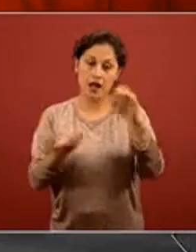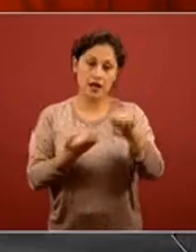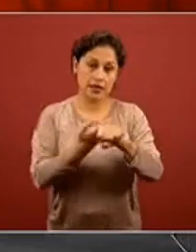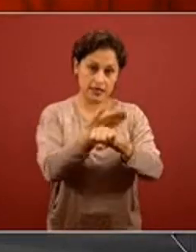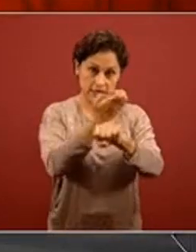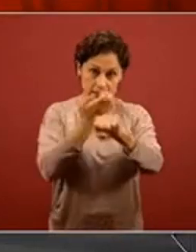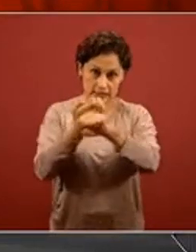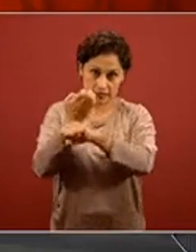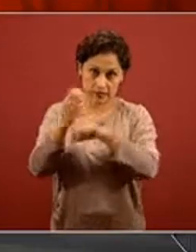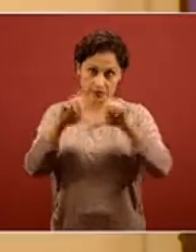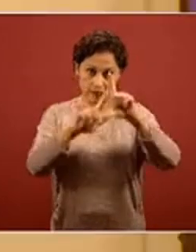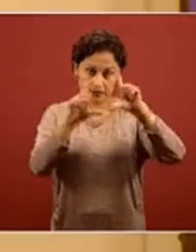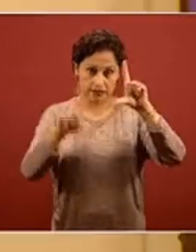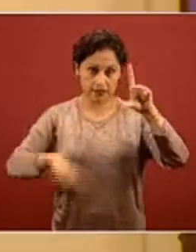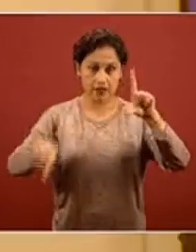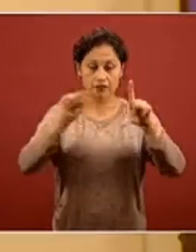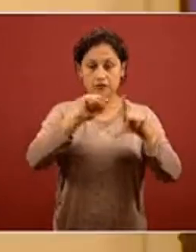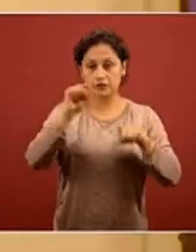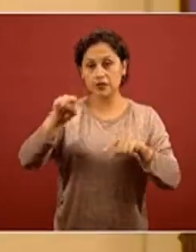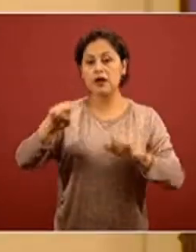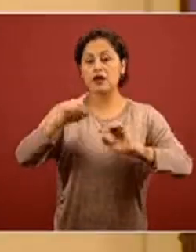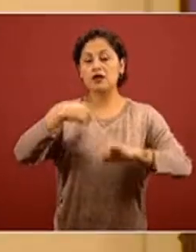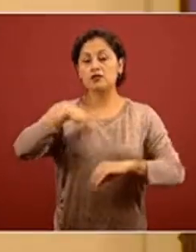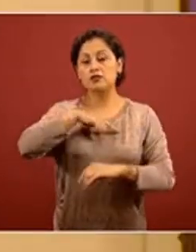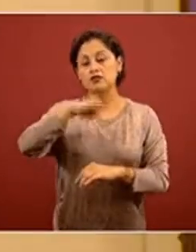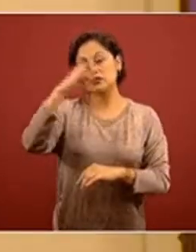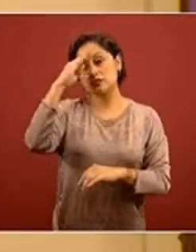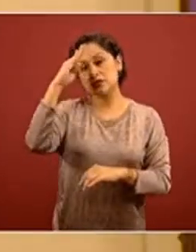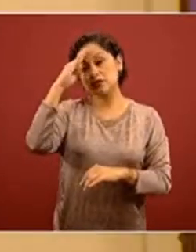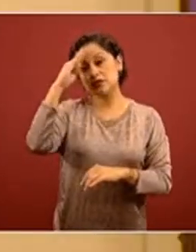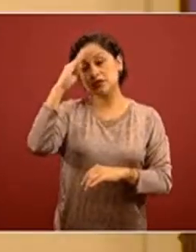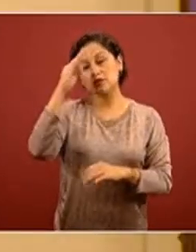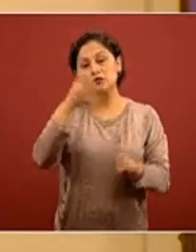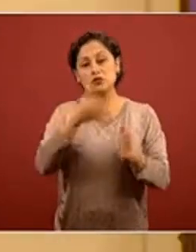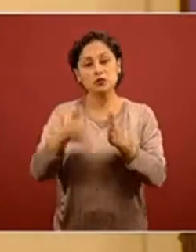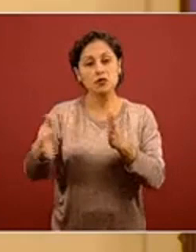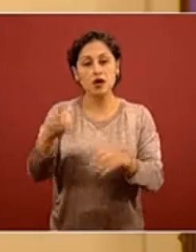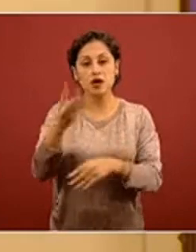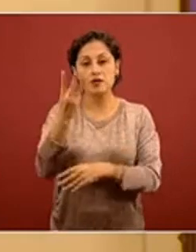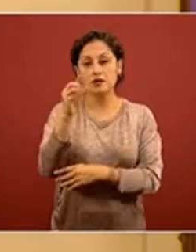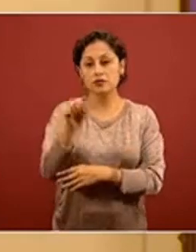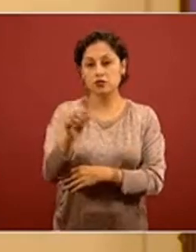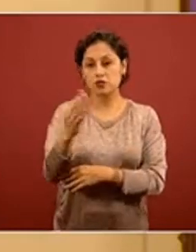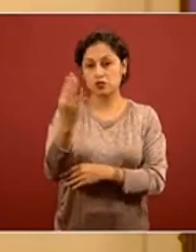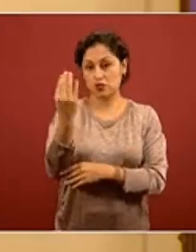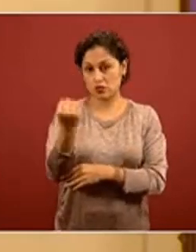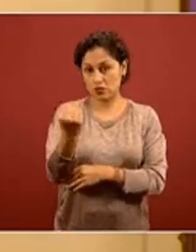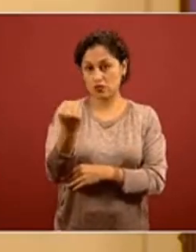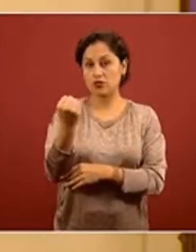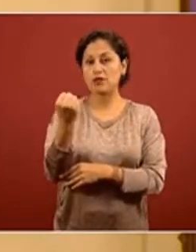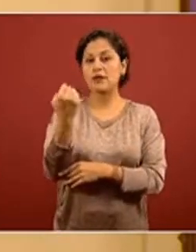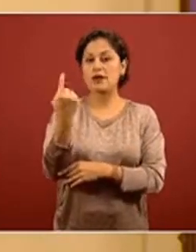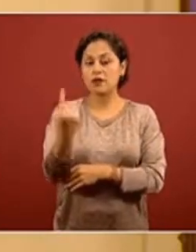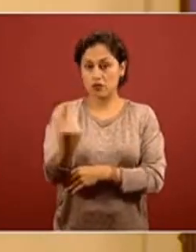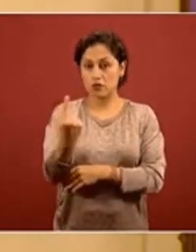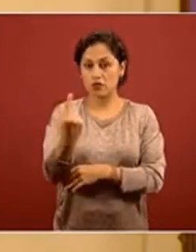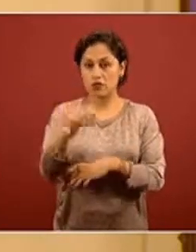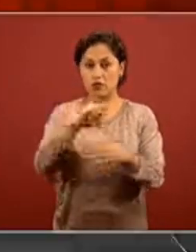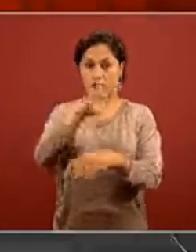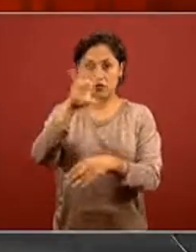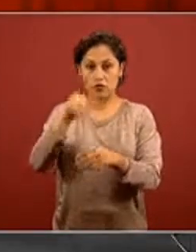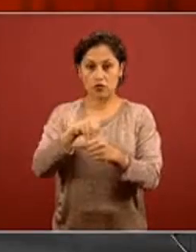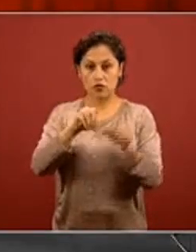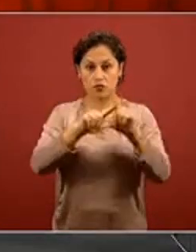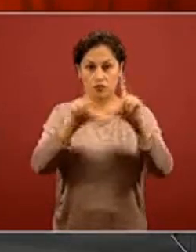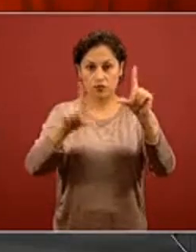sentido de que estamos tomando sí una tasa de incidencia que es de 3.91 para todo México,